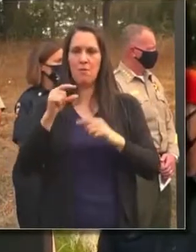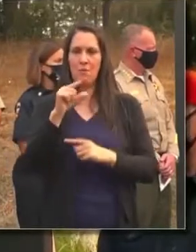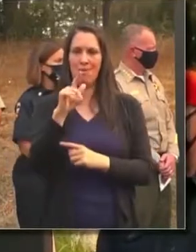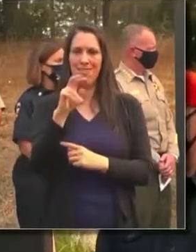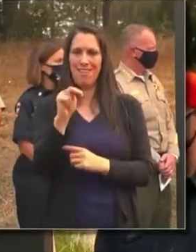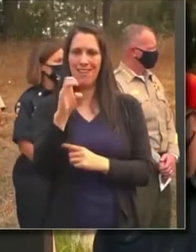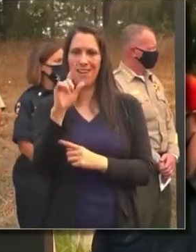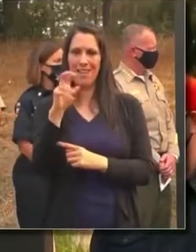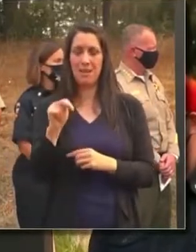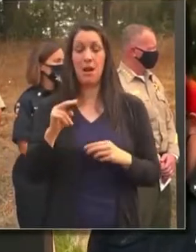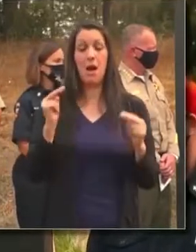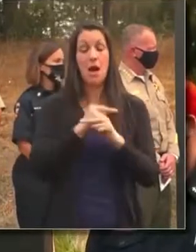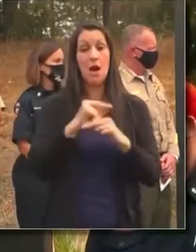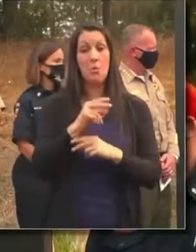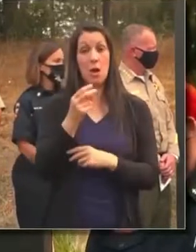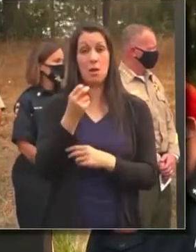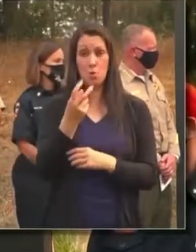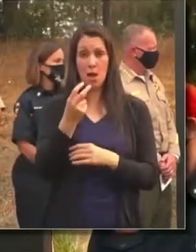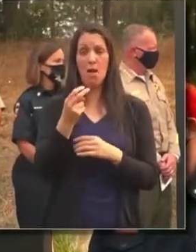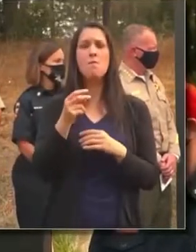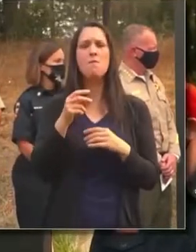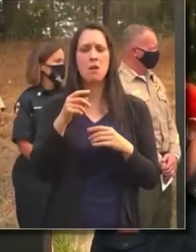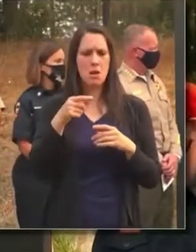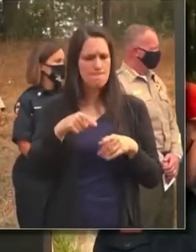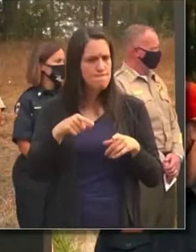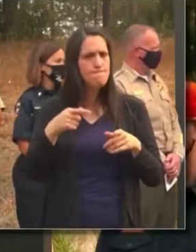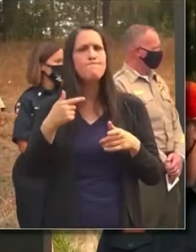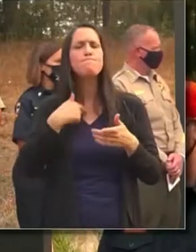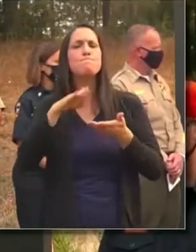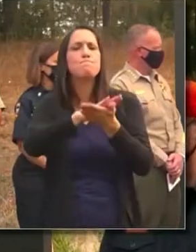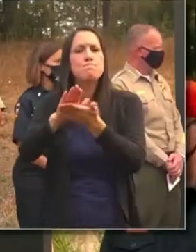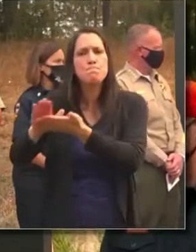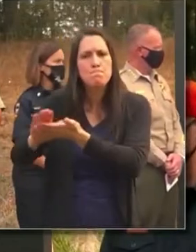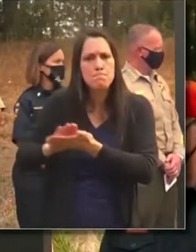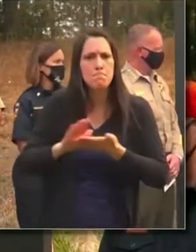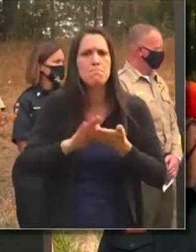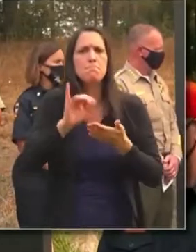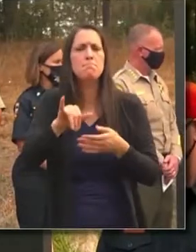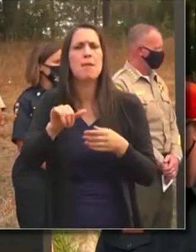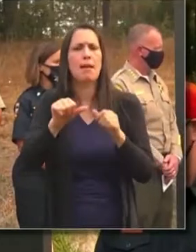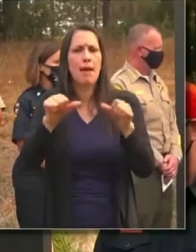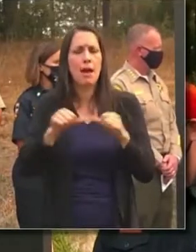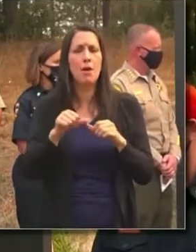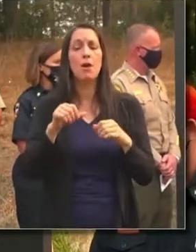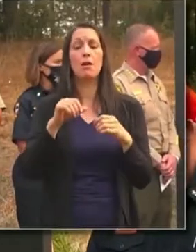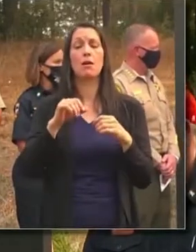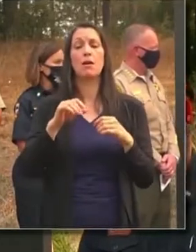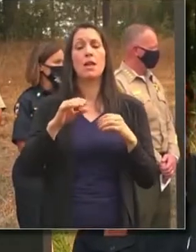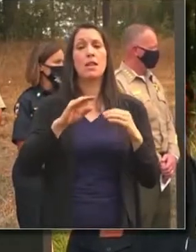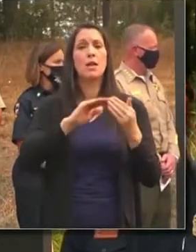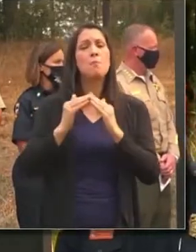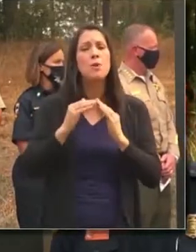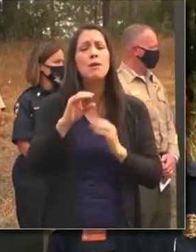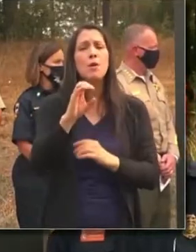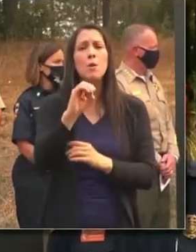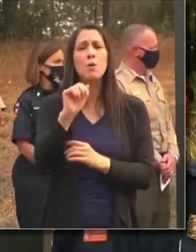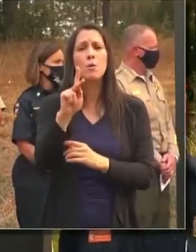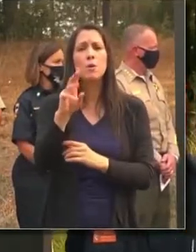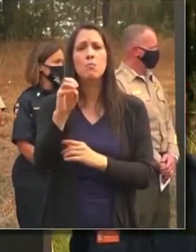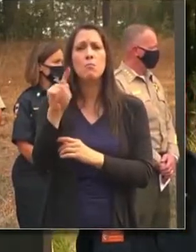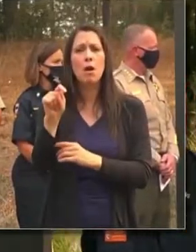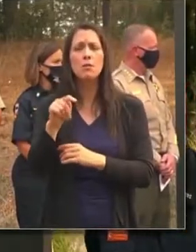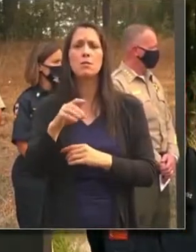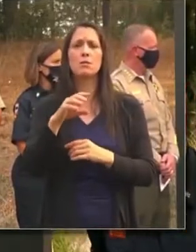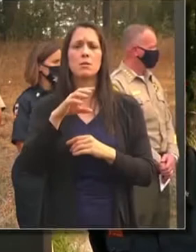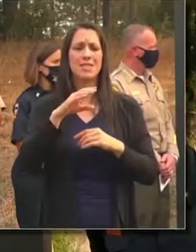que han web y en la carretera 12 en esa área na para las comunidades de oakland y en la